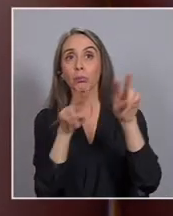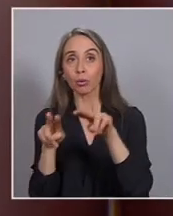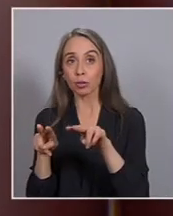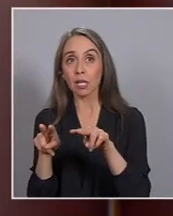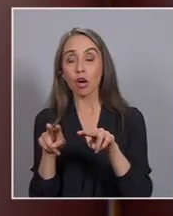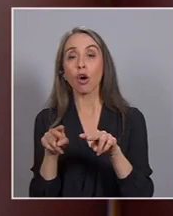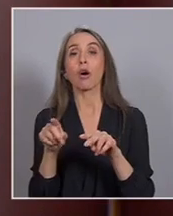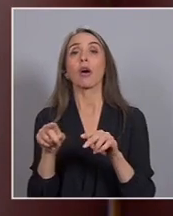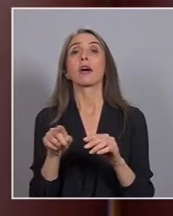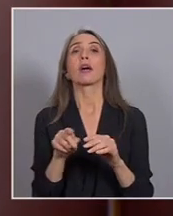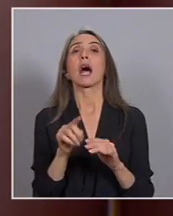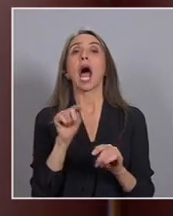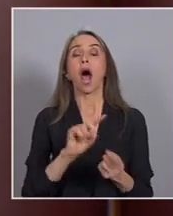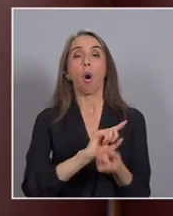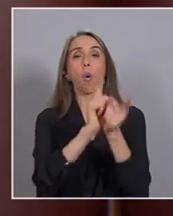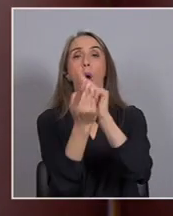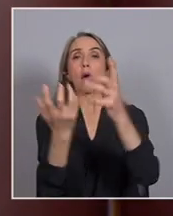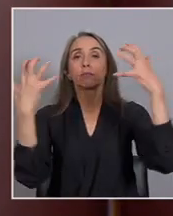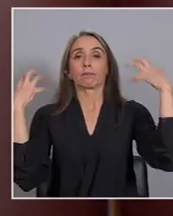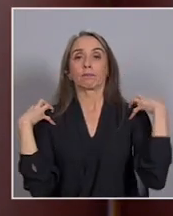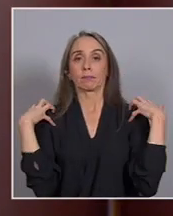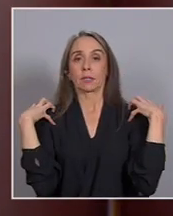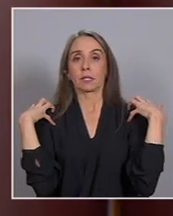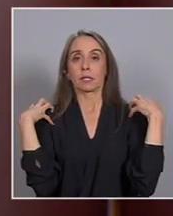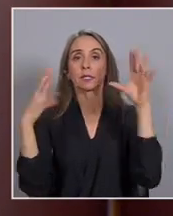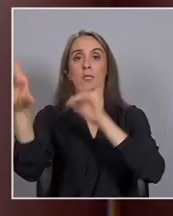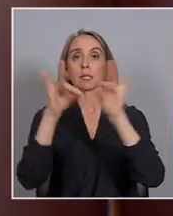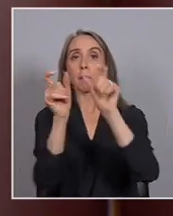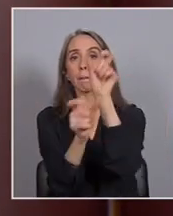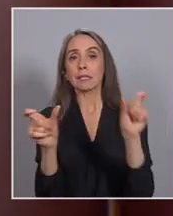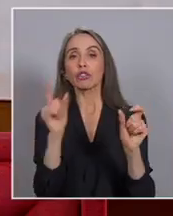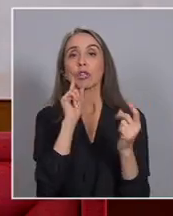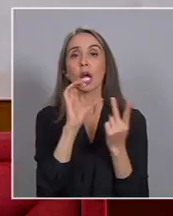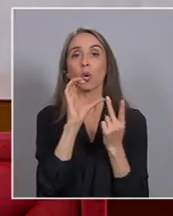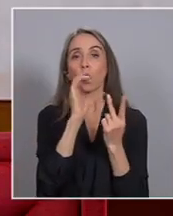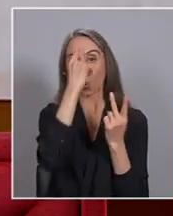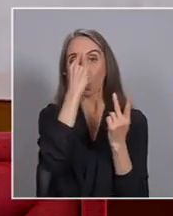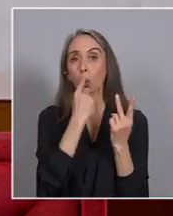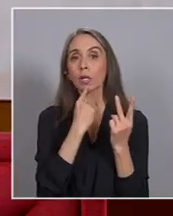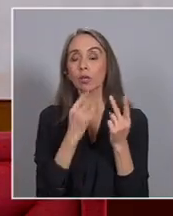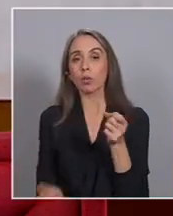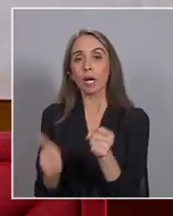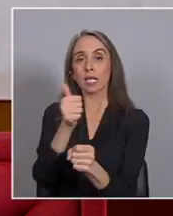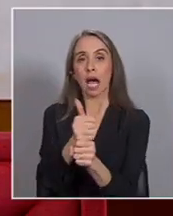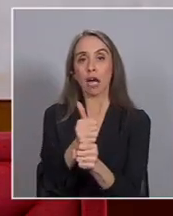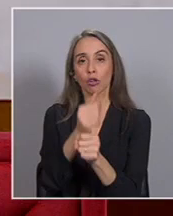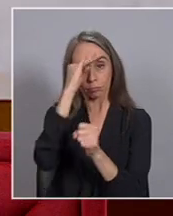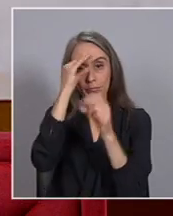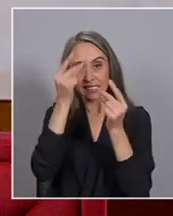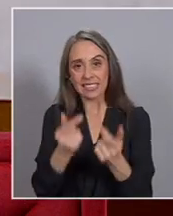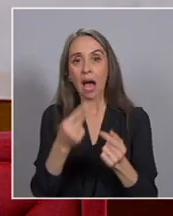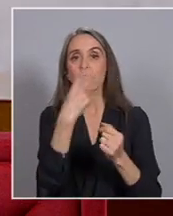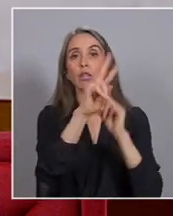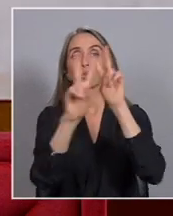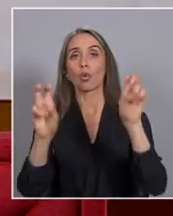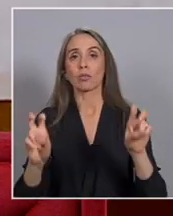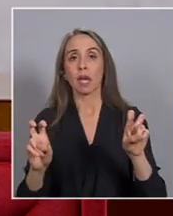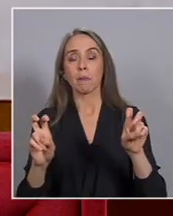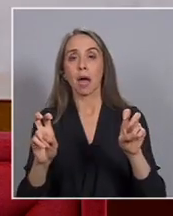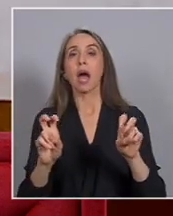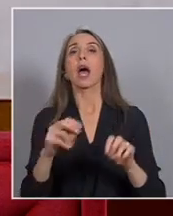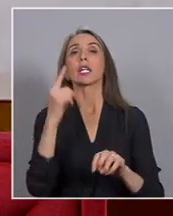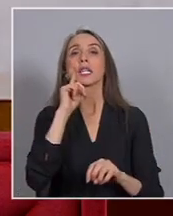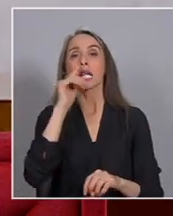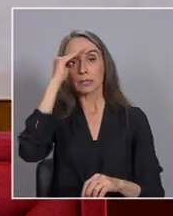van a pasar a ser lideradas por personas con un perfil acorde a sus temáticas, con experiencia